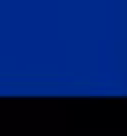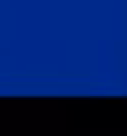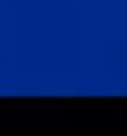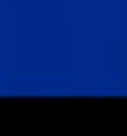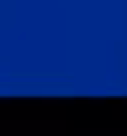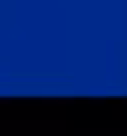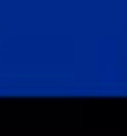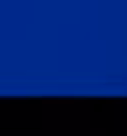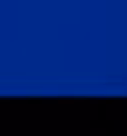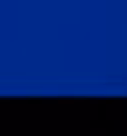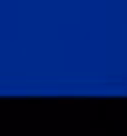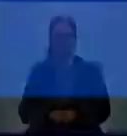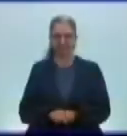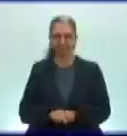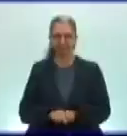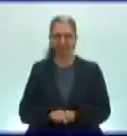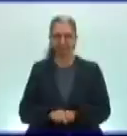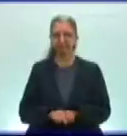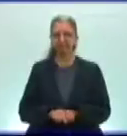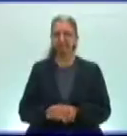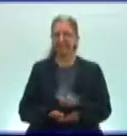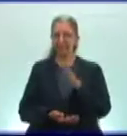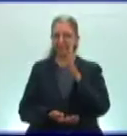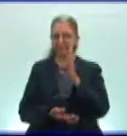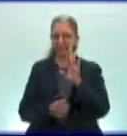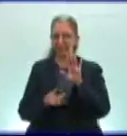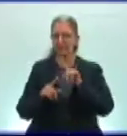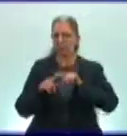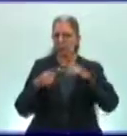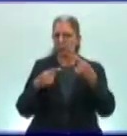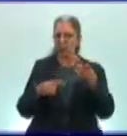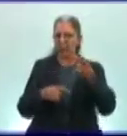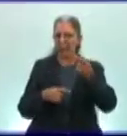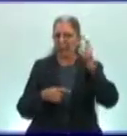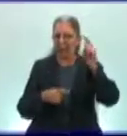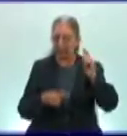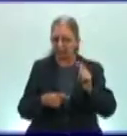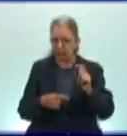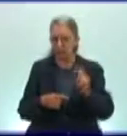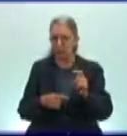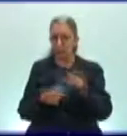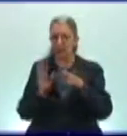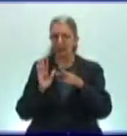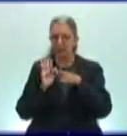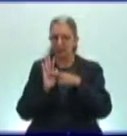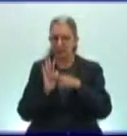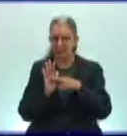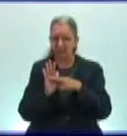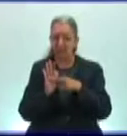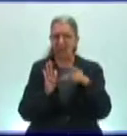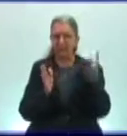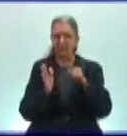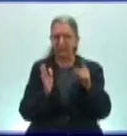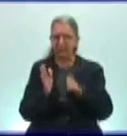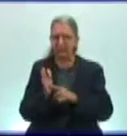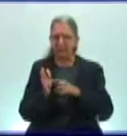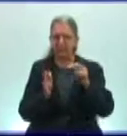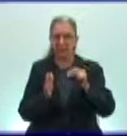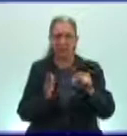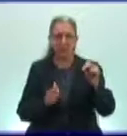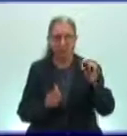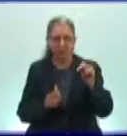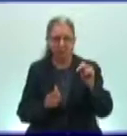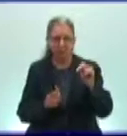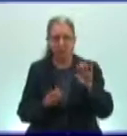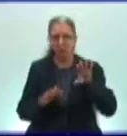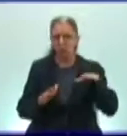Con respecto a la distribución B, ¿por qué el átomo representado es eléctricamente neutro? ¿Cuál es